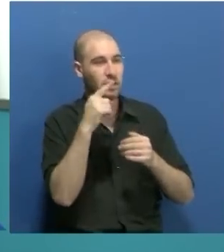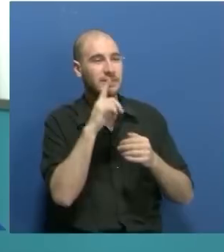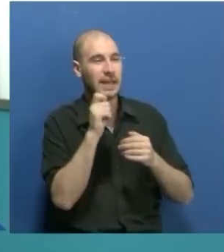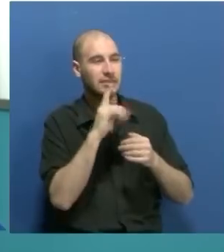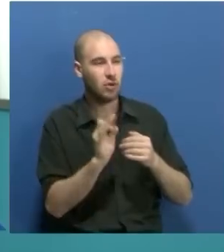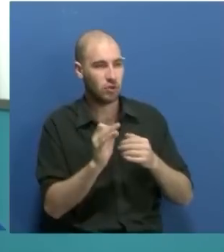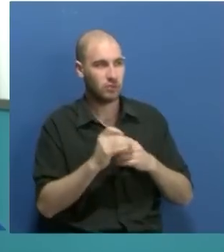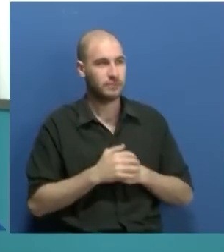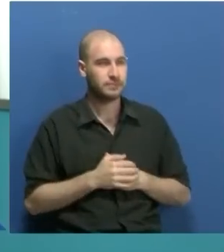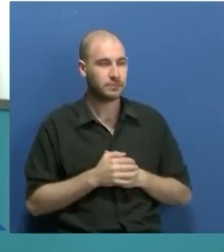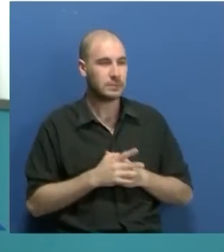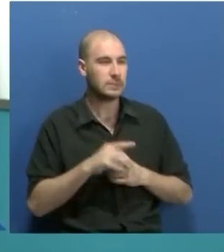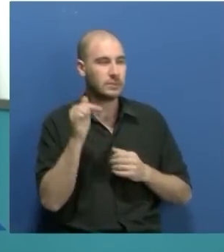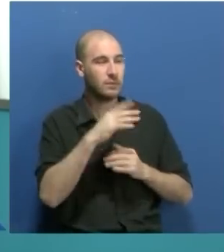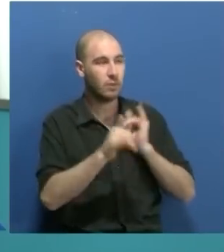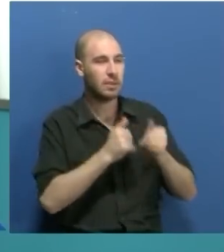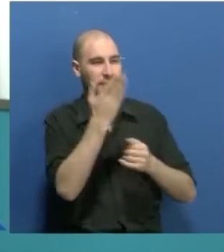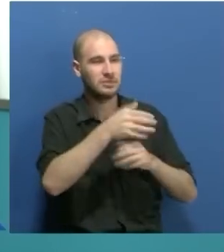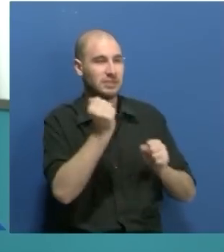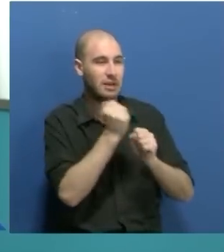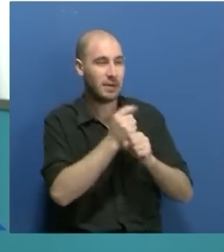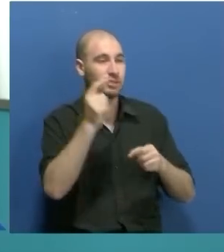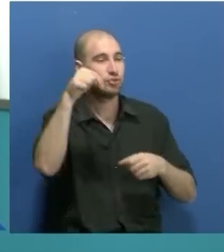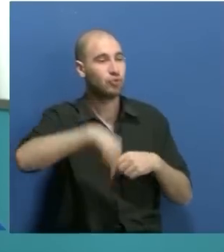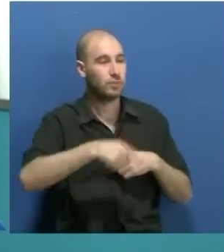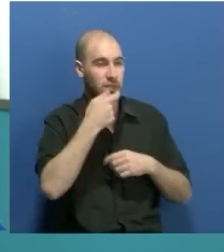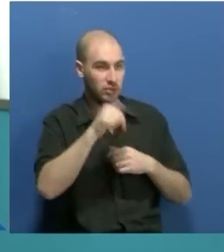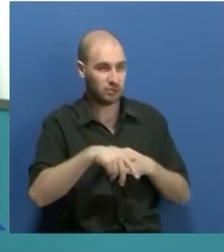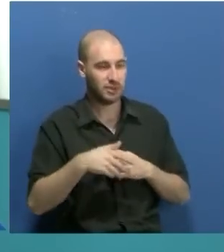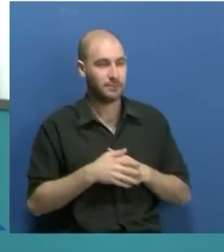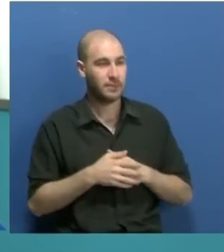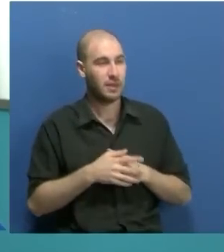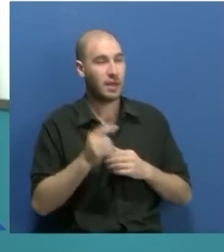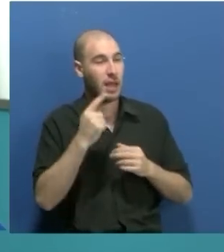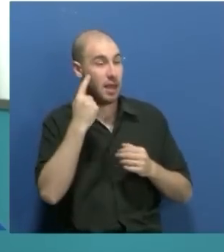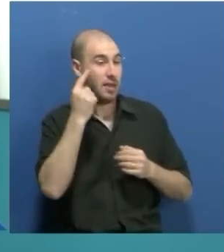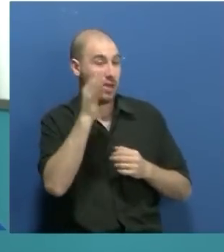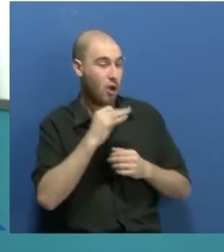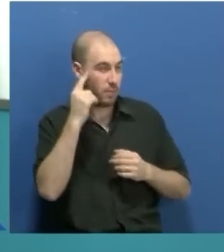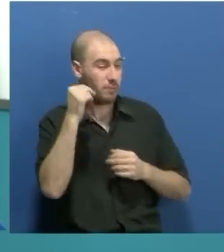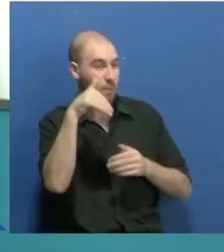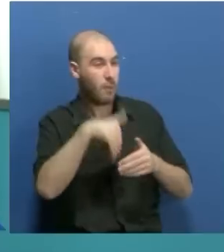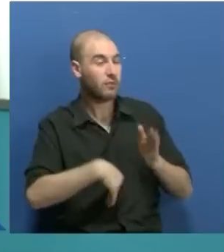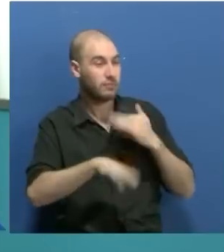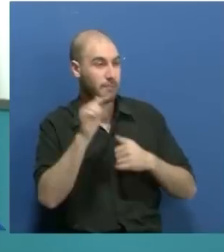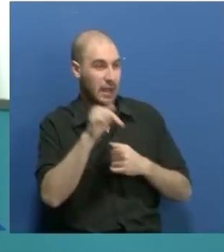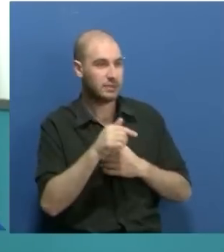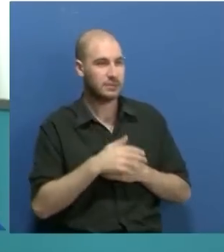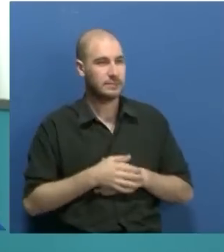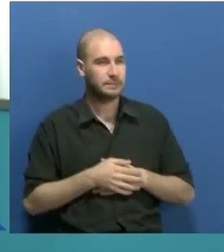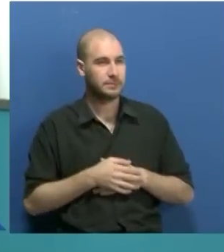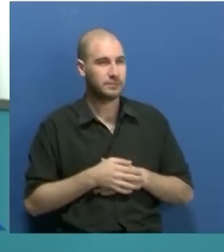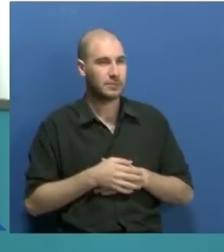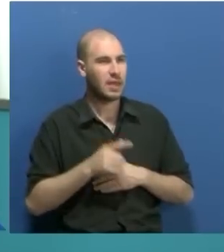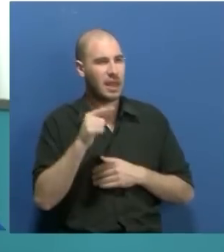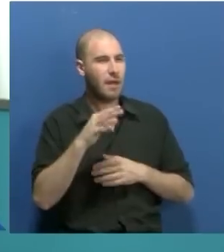llama Arreo, sí, que habla sobre los arrieros en el sur de la provincia de Mendoza. Bueno, la principal hipótesis, me gustaría profundizar sobre eso,